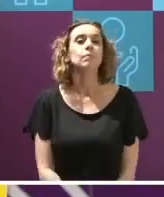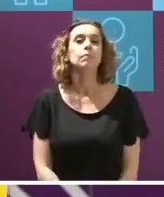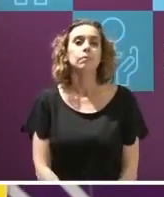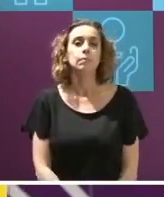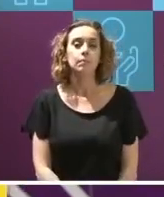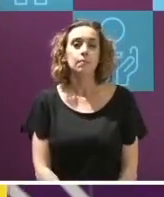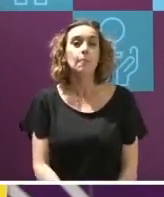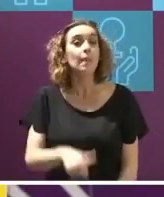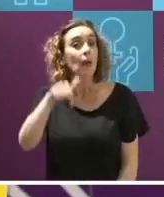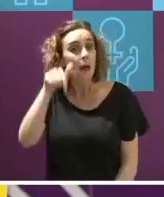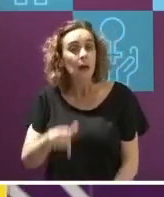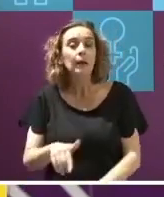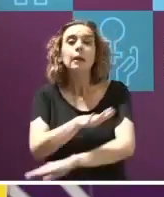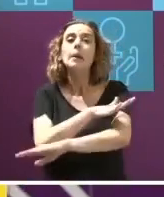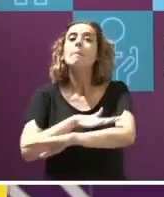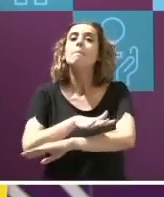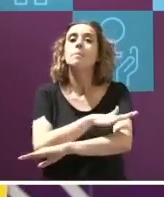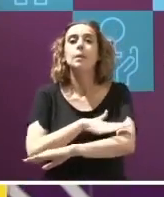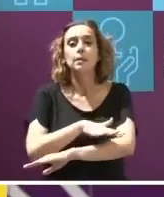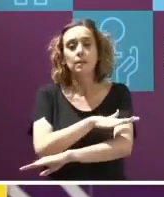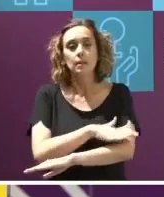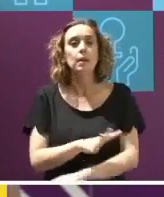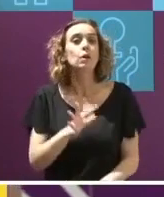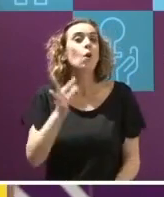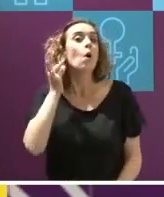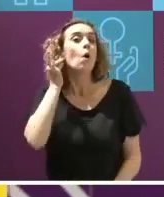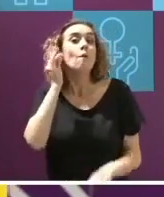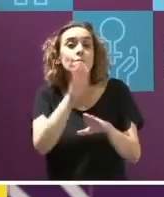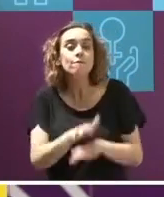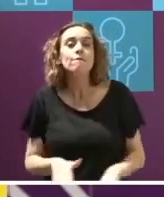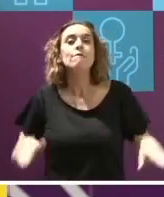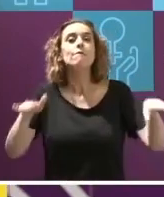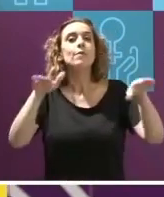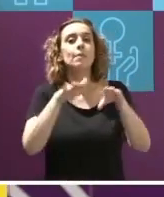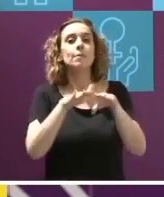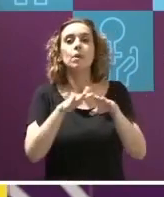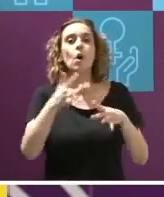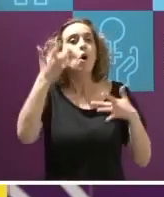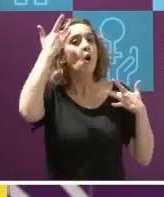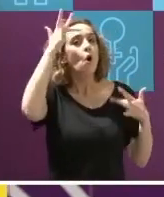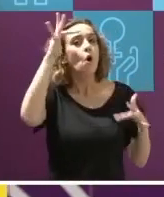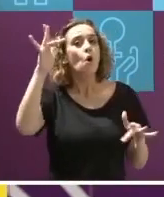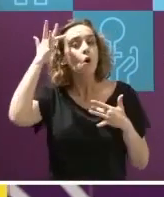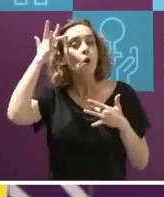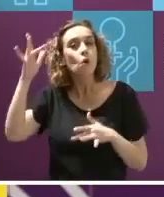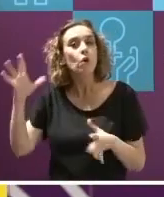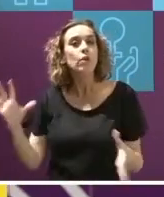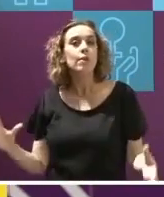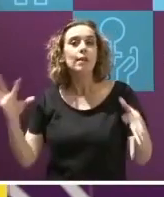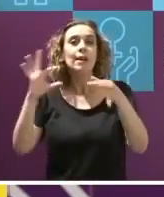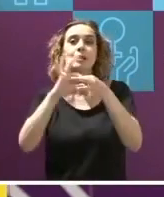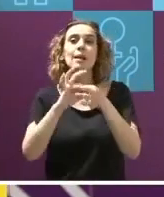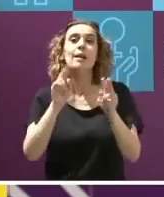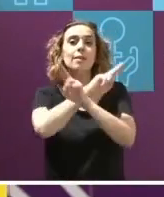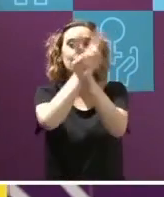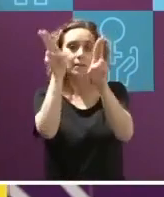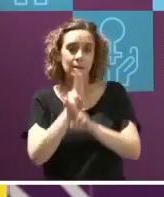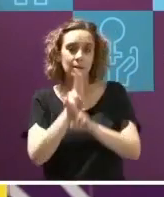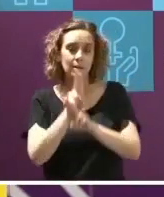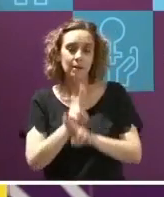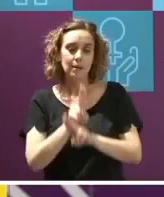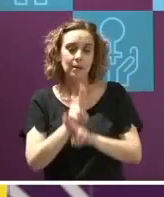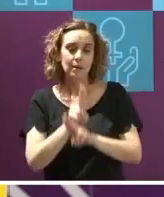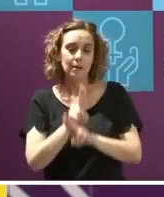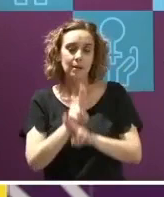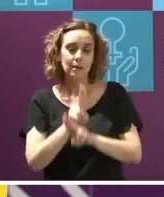este ministerio, como en el feminismo, tenemos mucha conciencia de la importancia de las alianzas internacionales y del